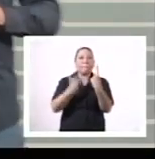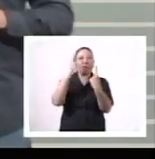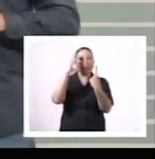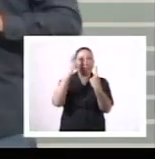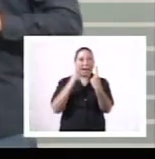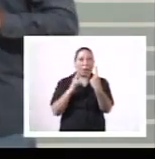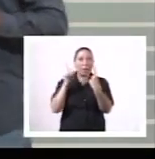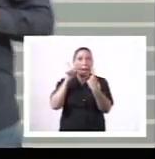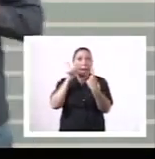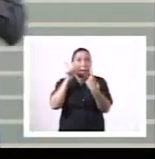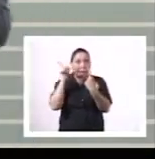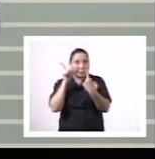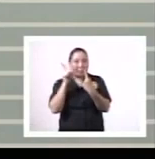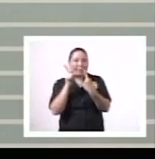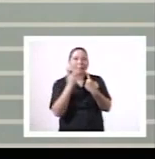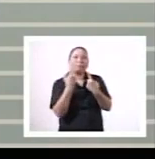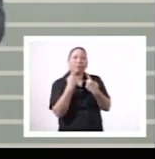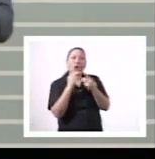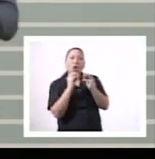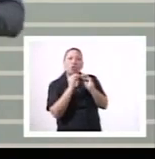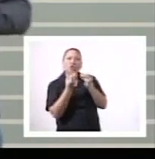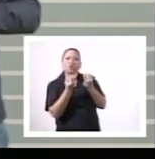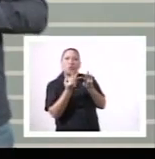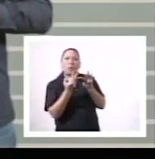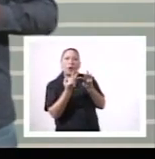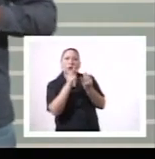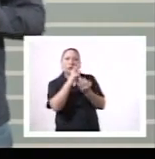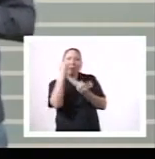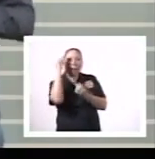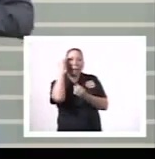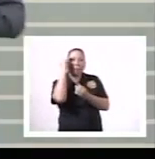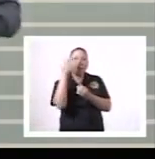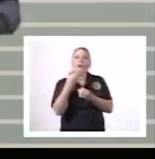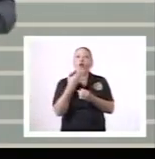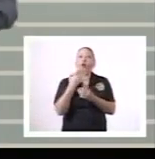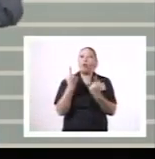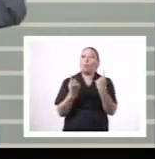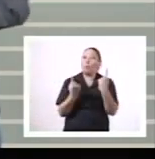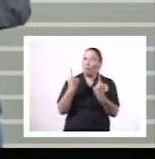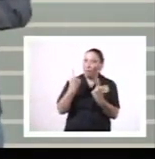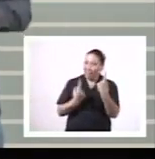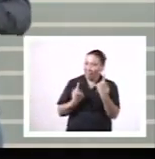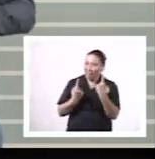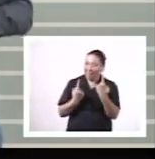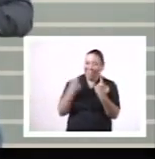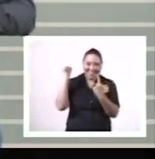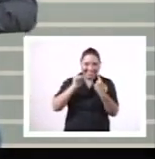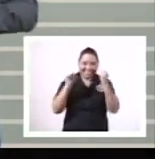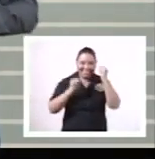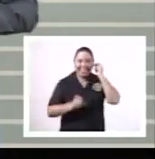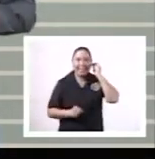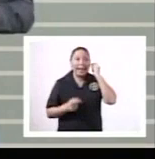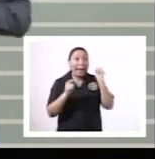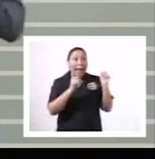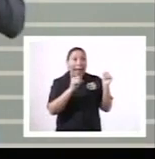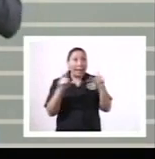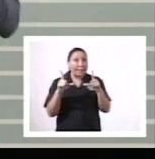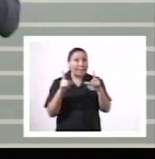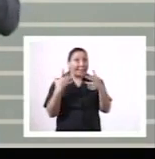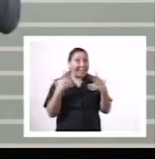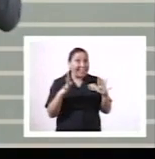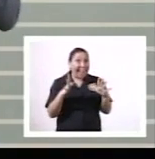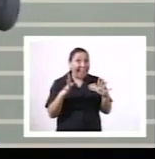diciendo los números y usted me va a decir, maestra, qué color pertenece a ese número que yo le voy a decir. Muy bien, estoy lista. Lista,